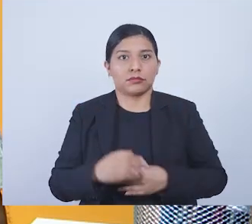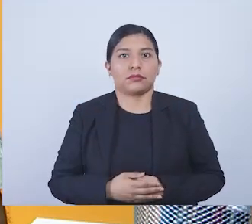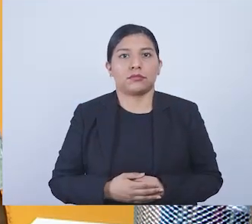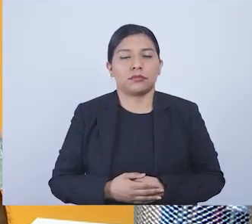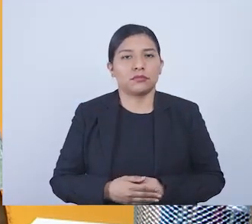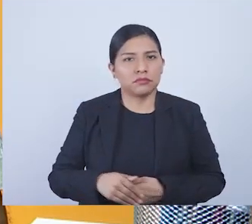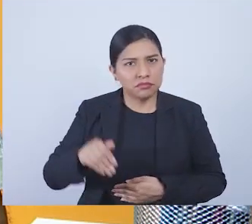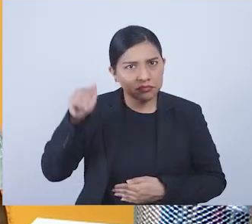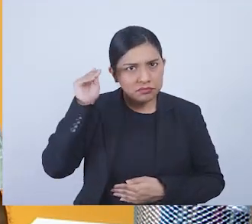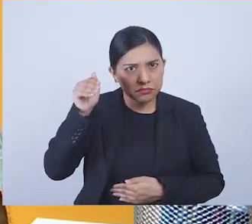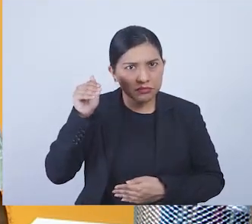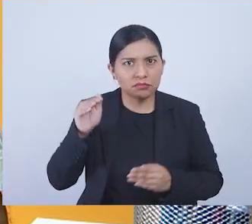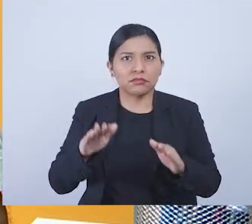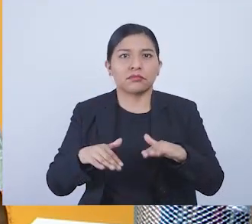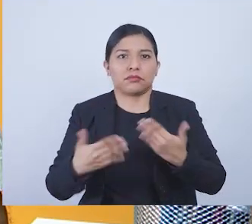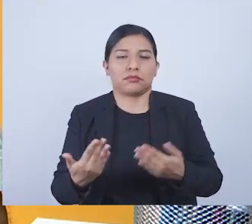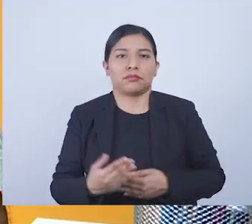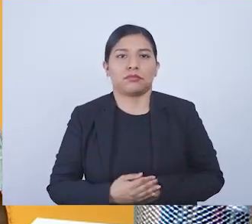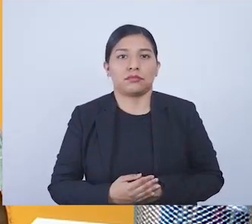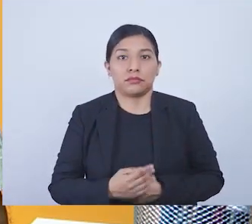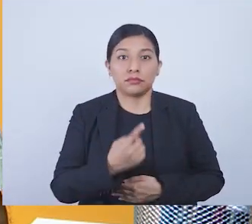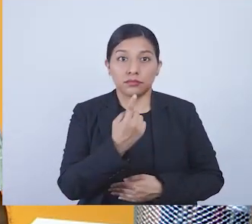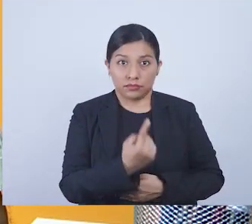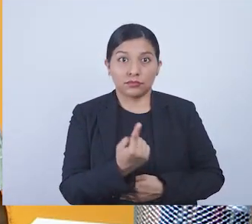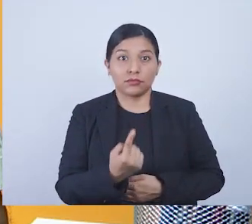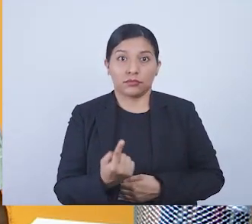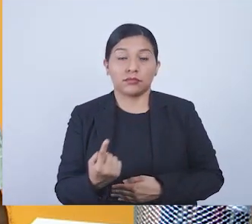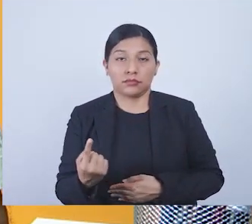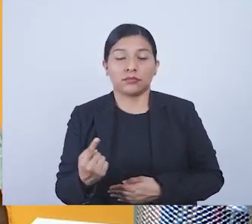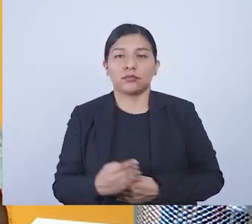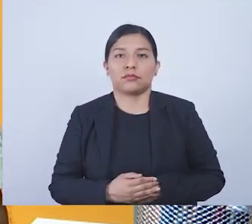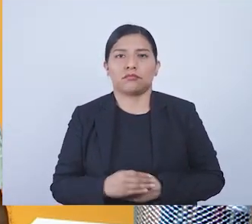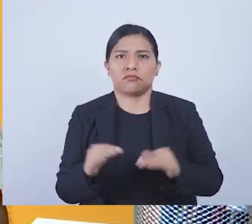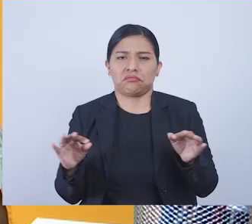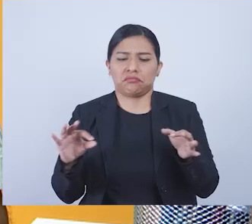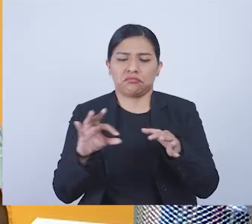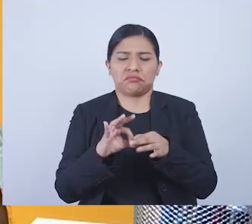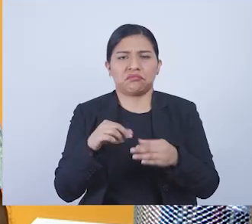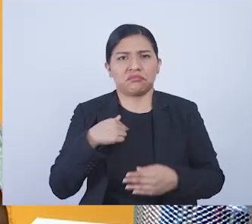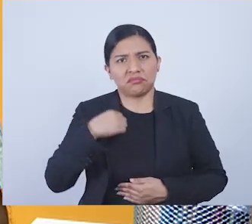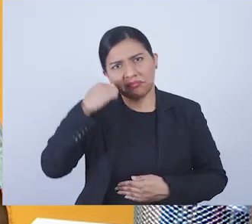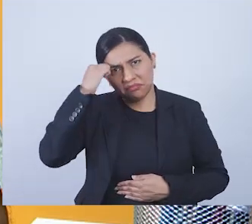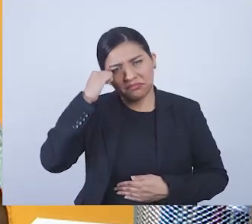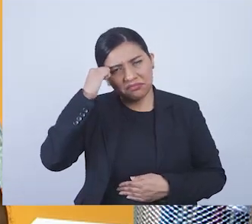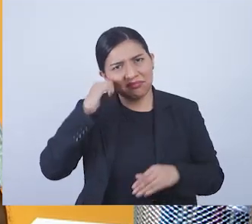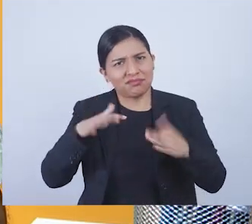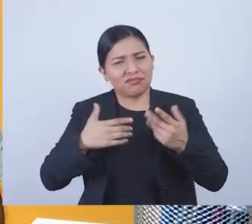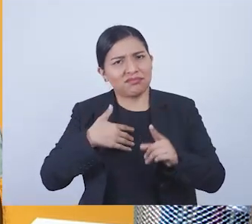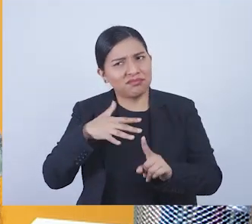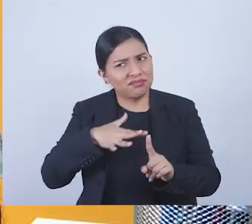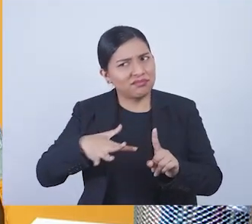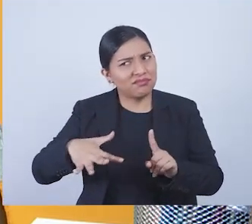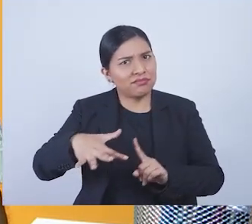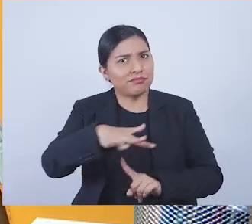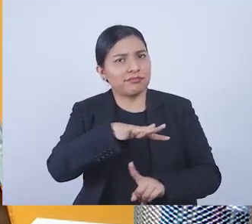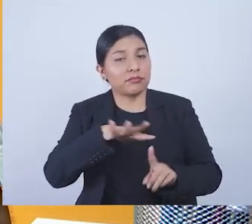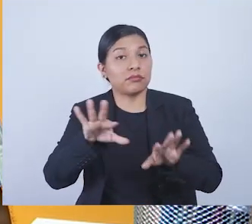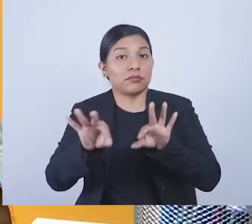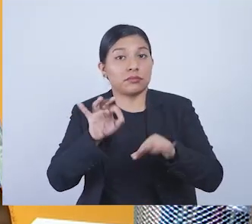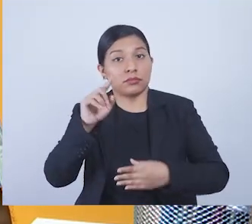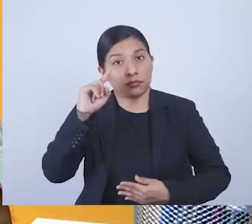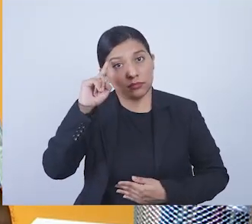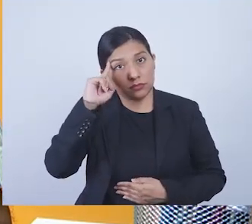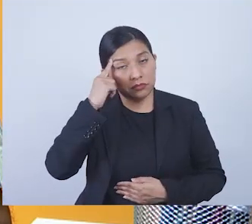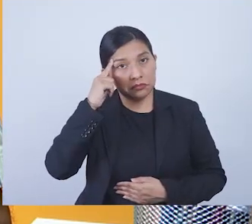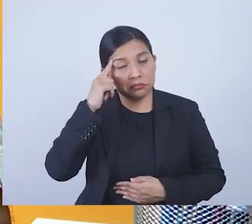la persona está relacionada con lo que ha aprendido con el entorno. Algunas personas dicen que tiene que